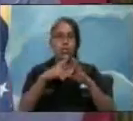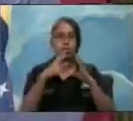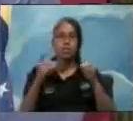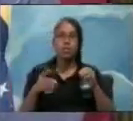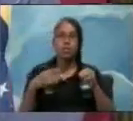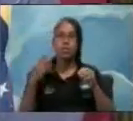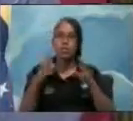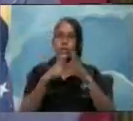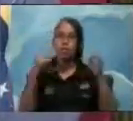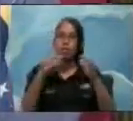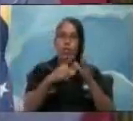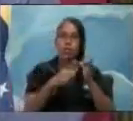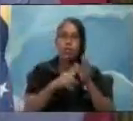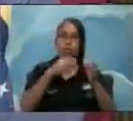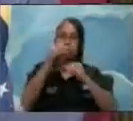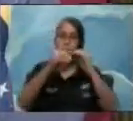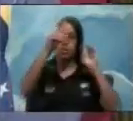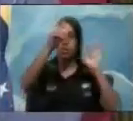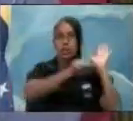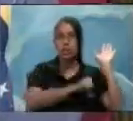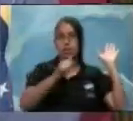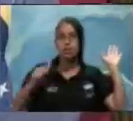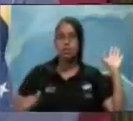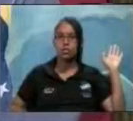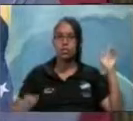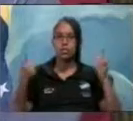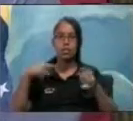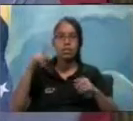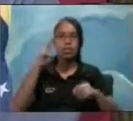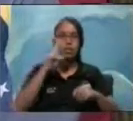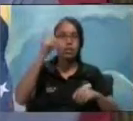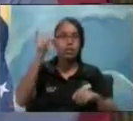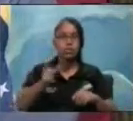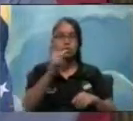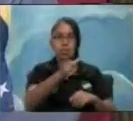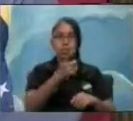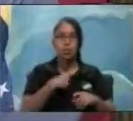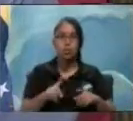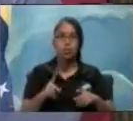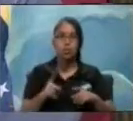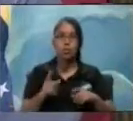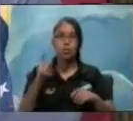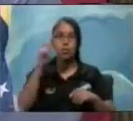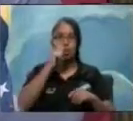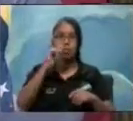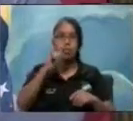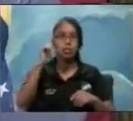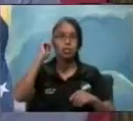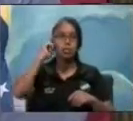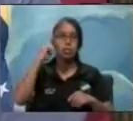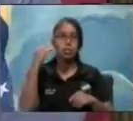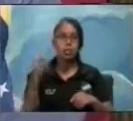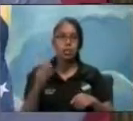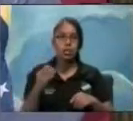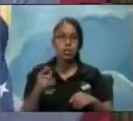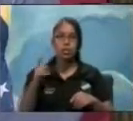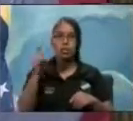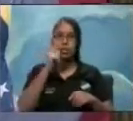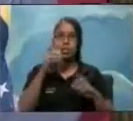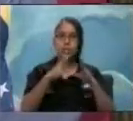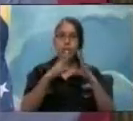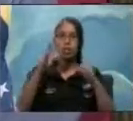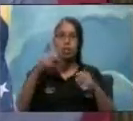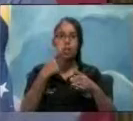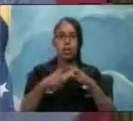todas las cosas las hace el Señor. Hay personas que le ponen los ojos, ahí habemos hombres y mujeres que le ponen los ojos a